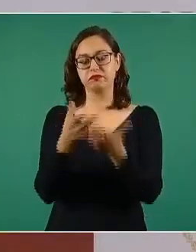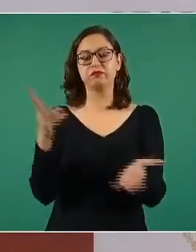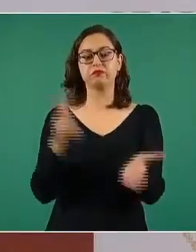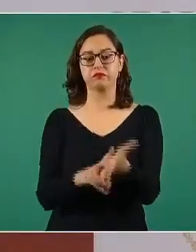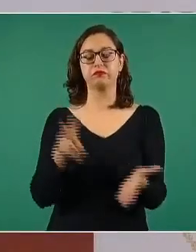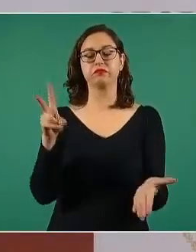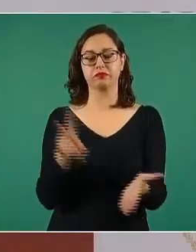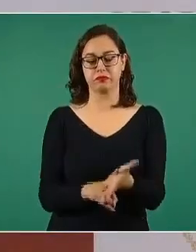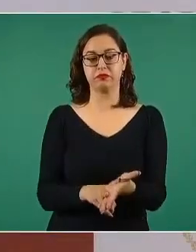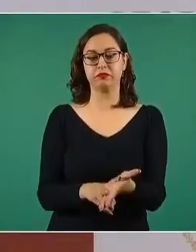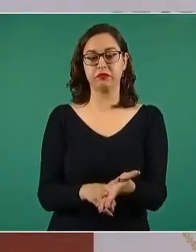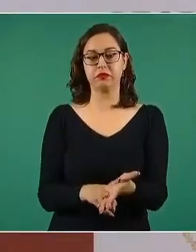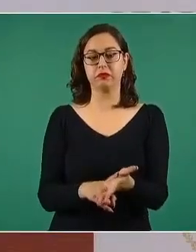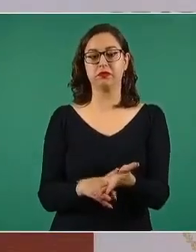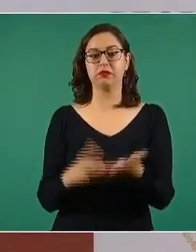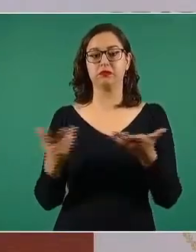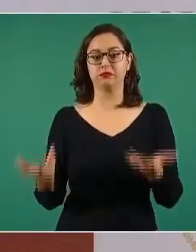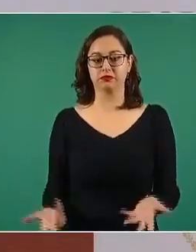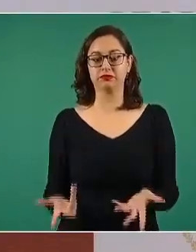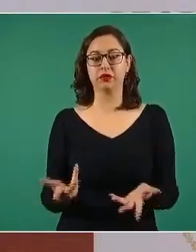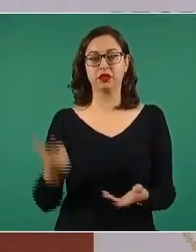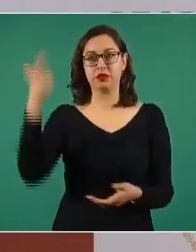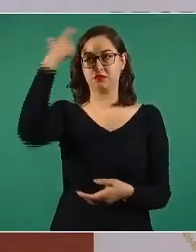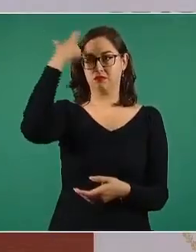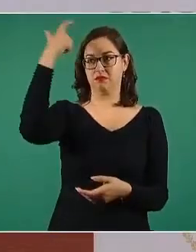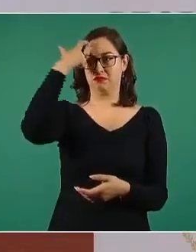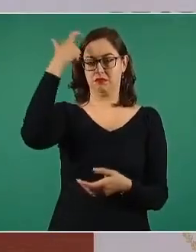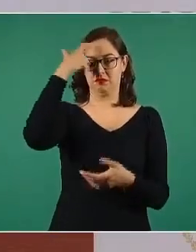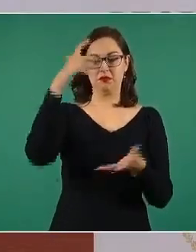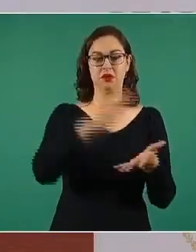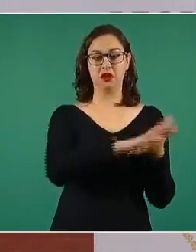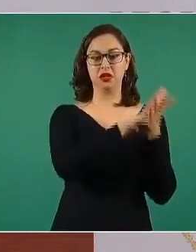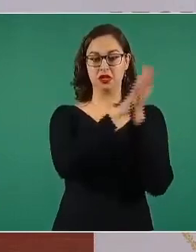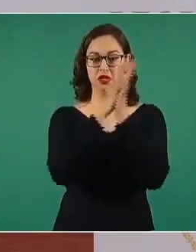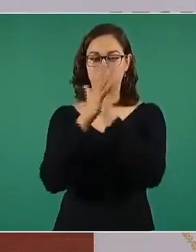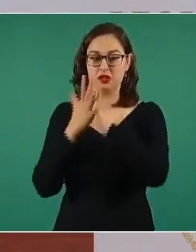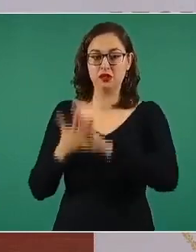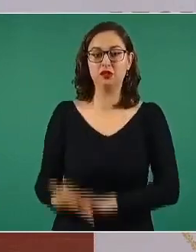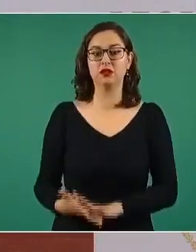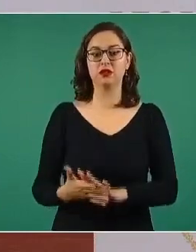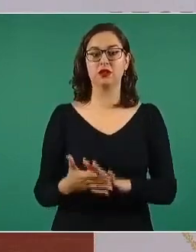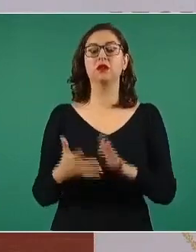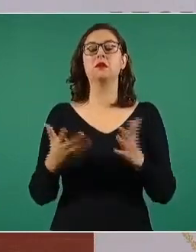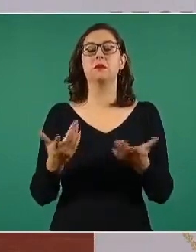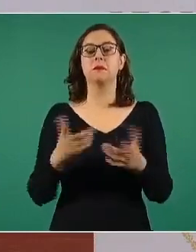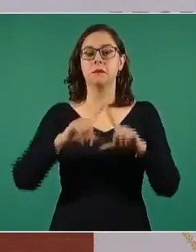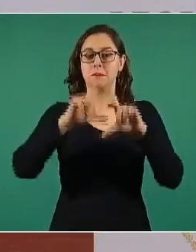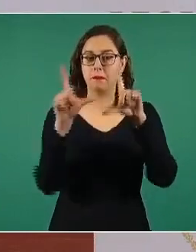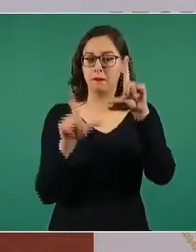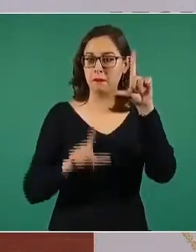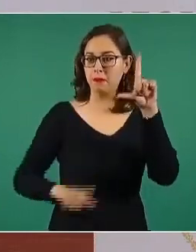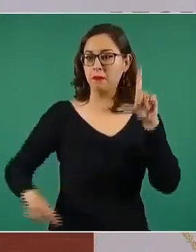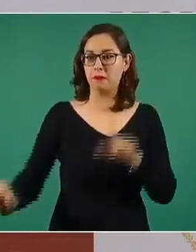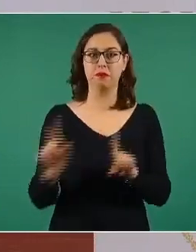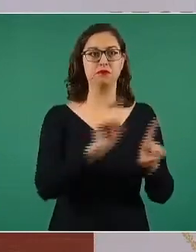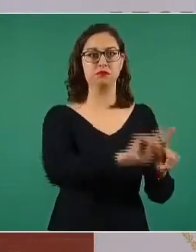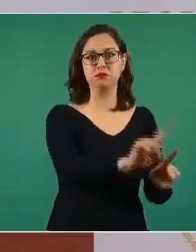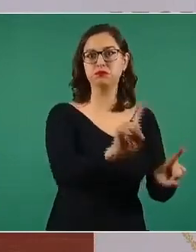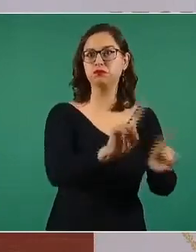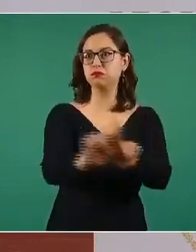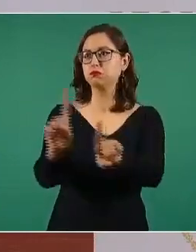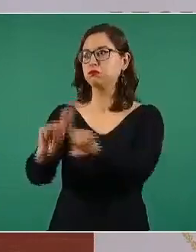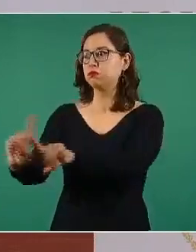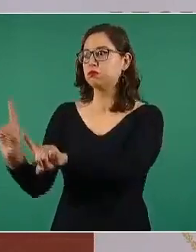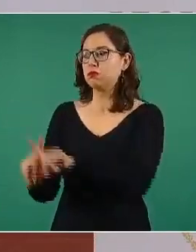La transformación, revolución de las conciencias y reivindicación de una patria diversa,